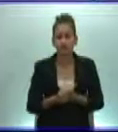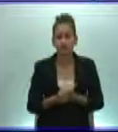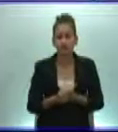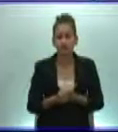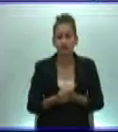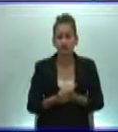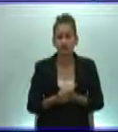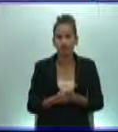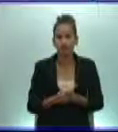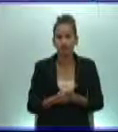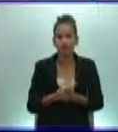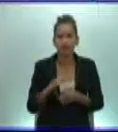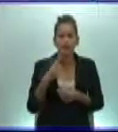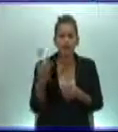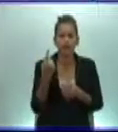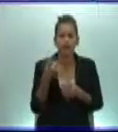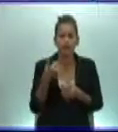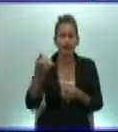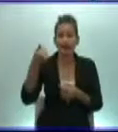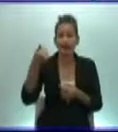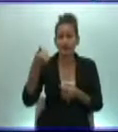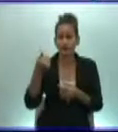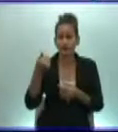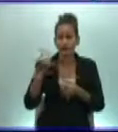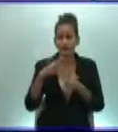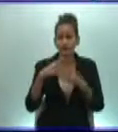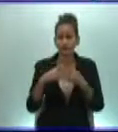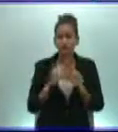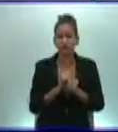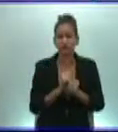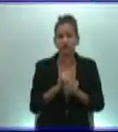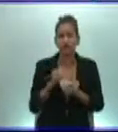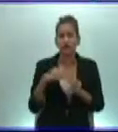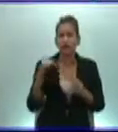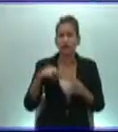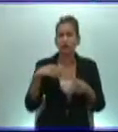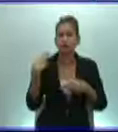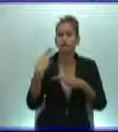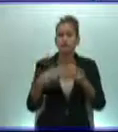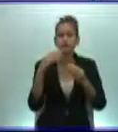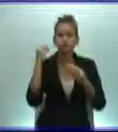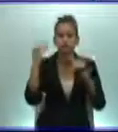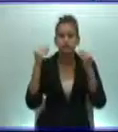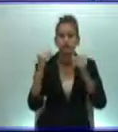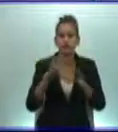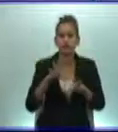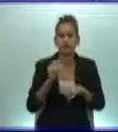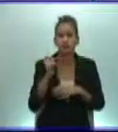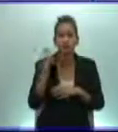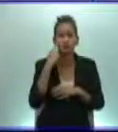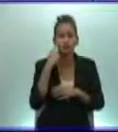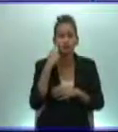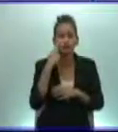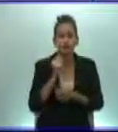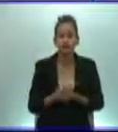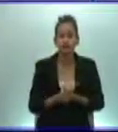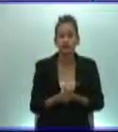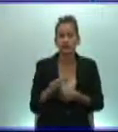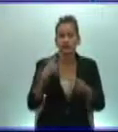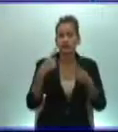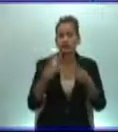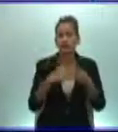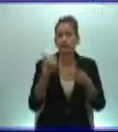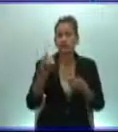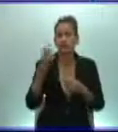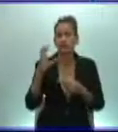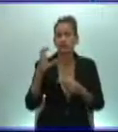comprendido. De manera muy rápida, vamos a realizar el análisis. Si ya conocemos que el ángulo